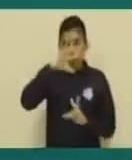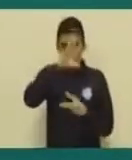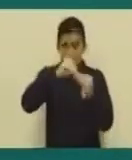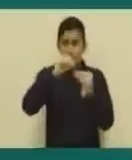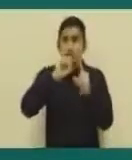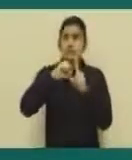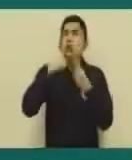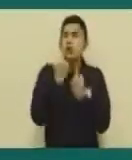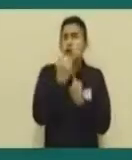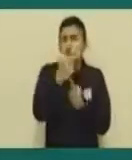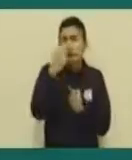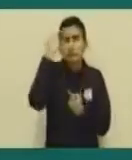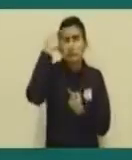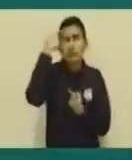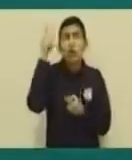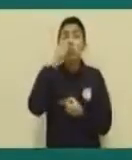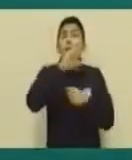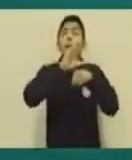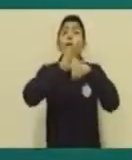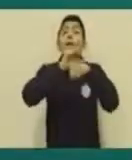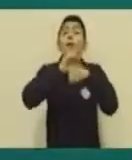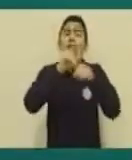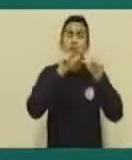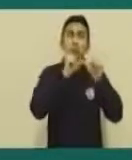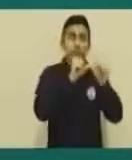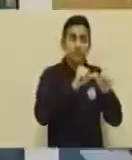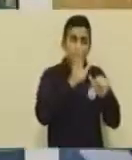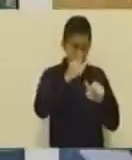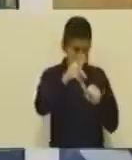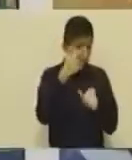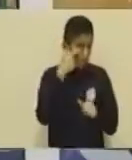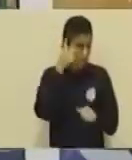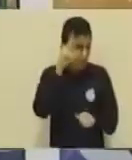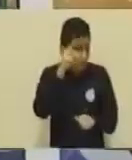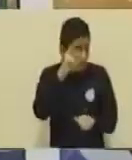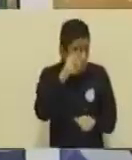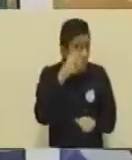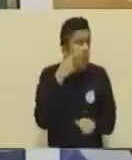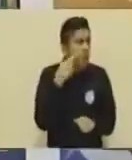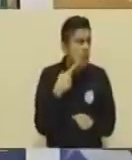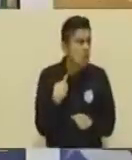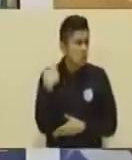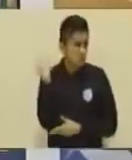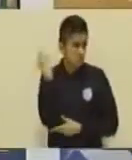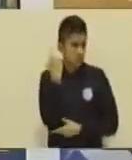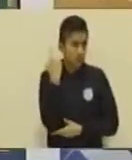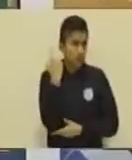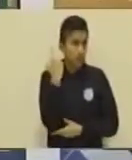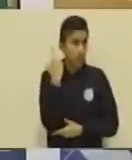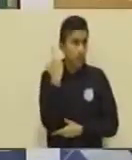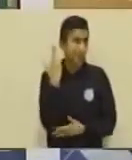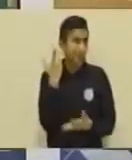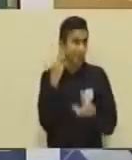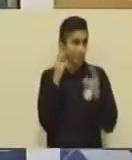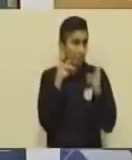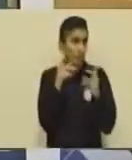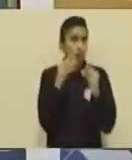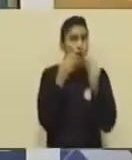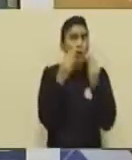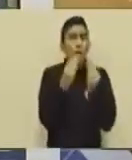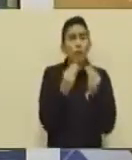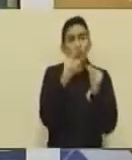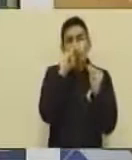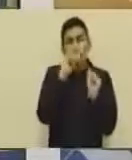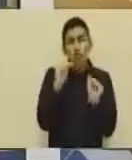vayamos viendo todas estas situaciones y no permitir. Andrés, tú mencionabas algo muy importante, que